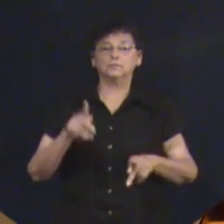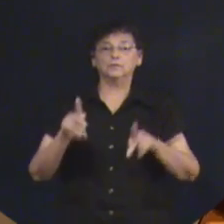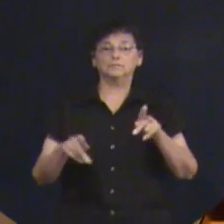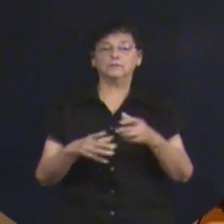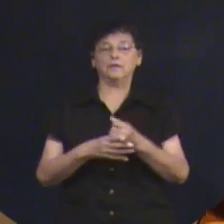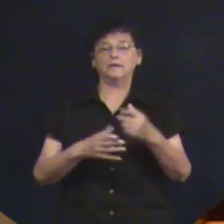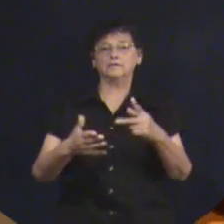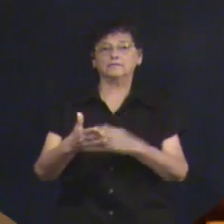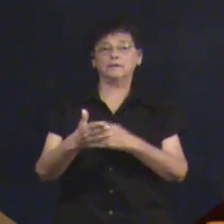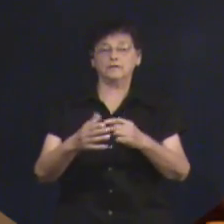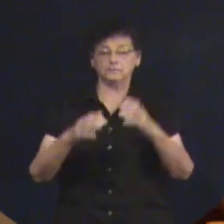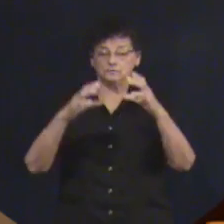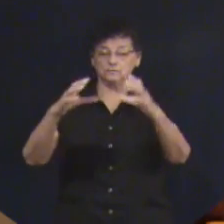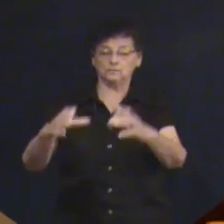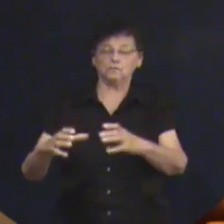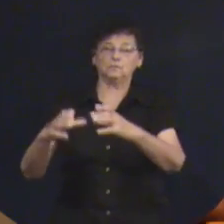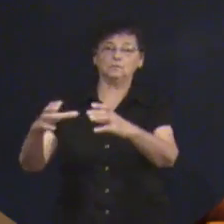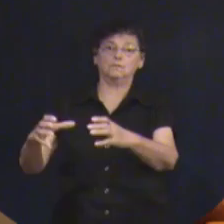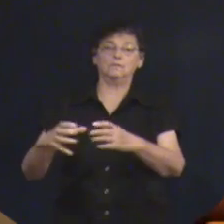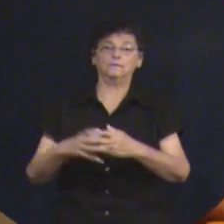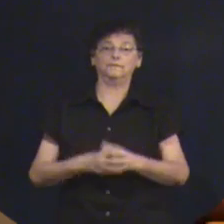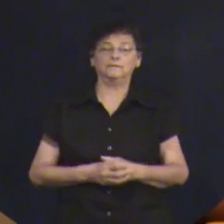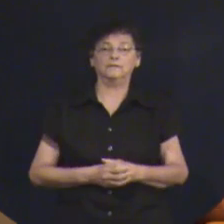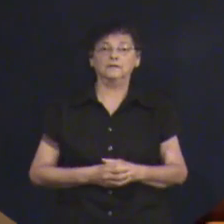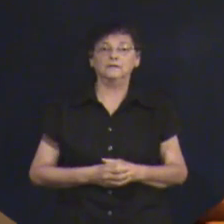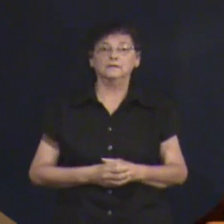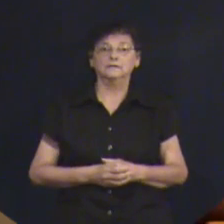Dejaste su rebaño.